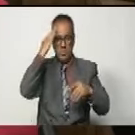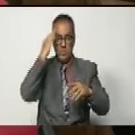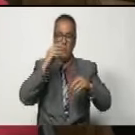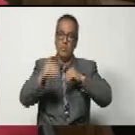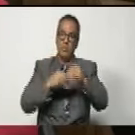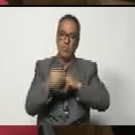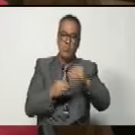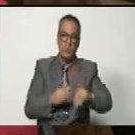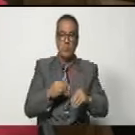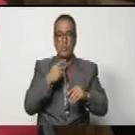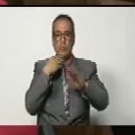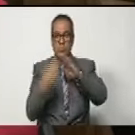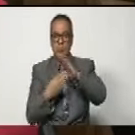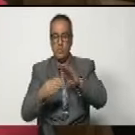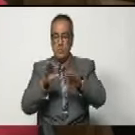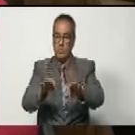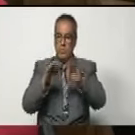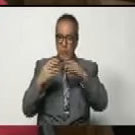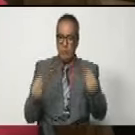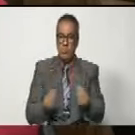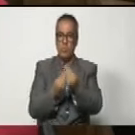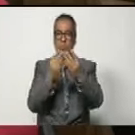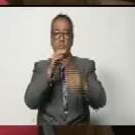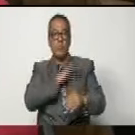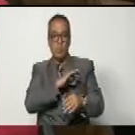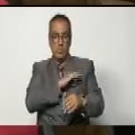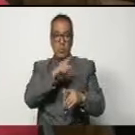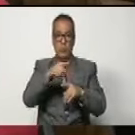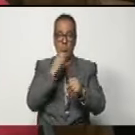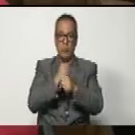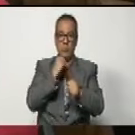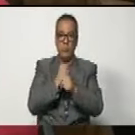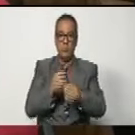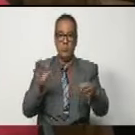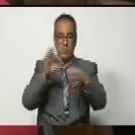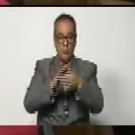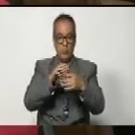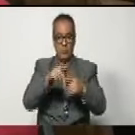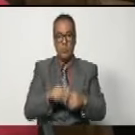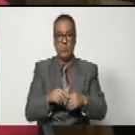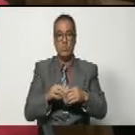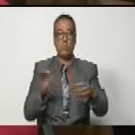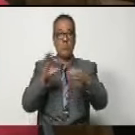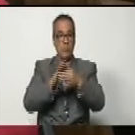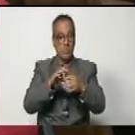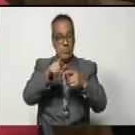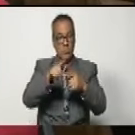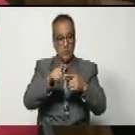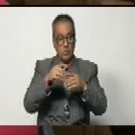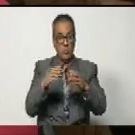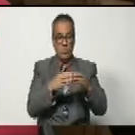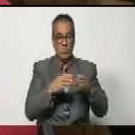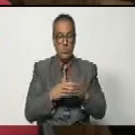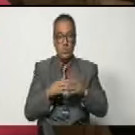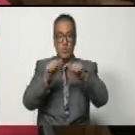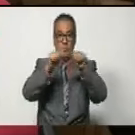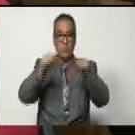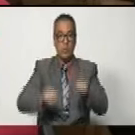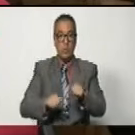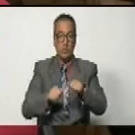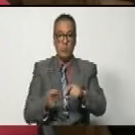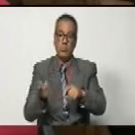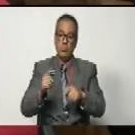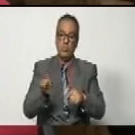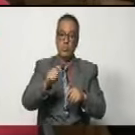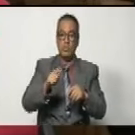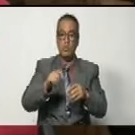conocimientos, basadas en el interés colectivo, social y en el trabajo asociado, vinculado a una instancia del sistema de